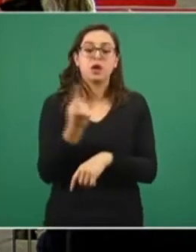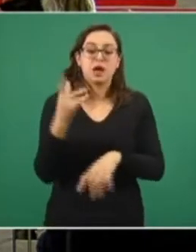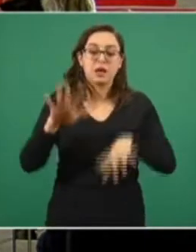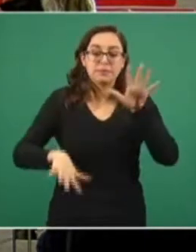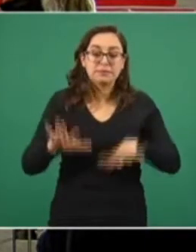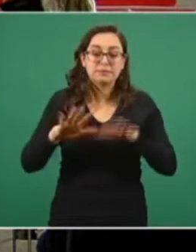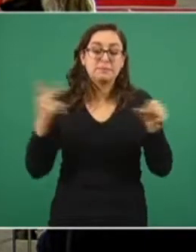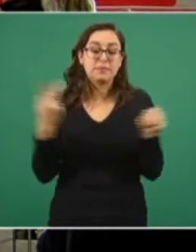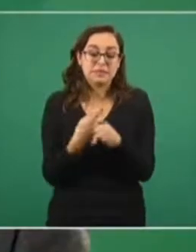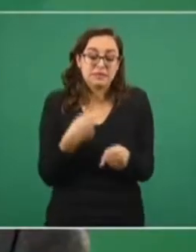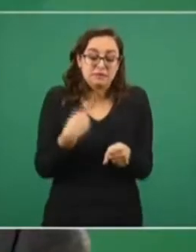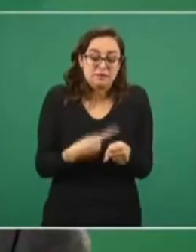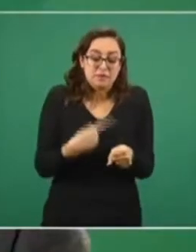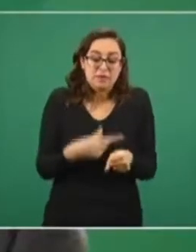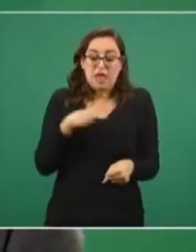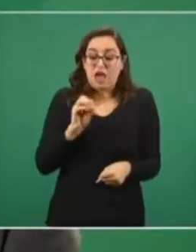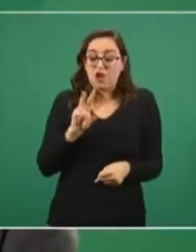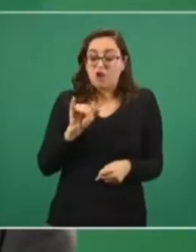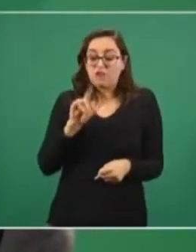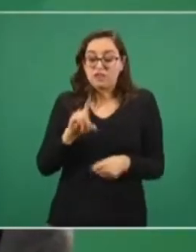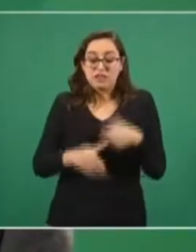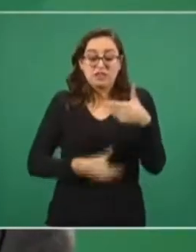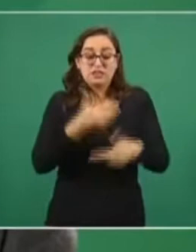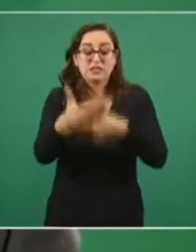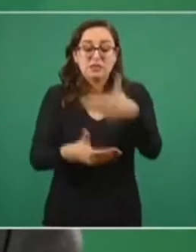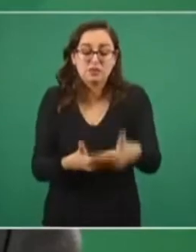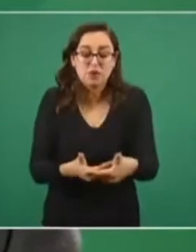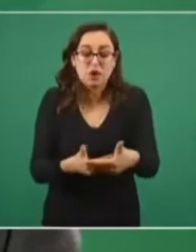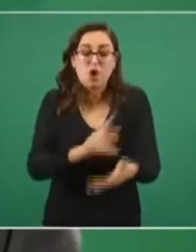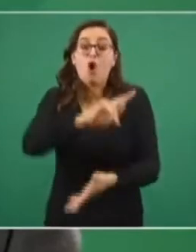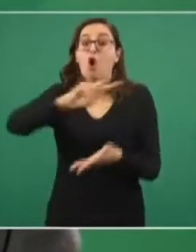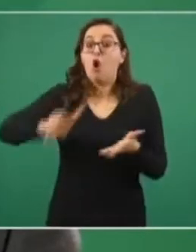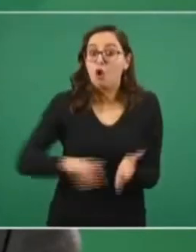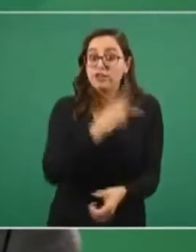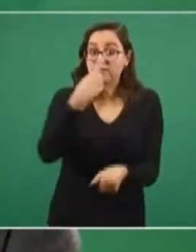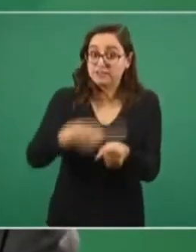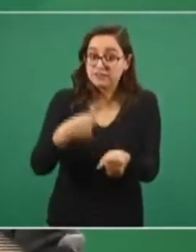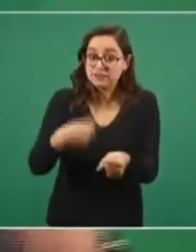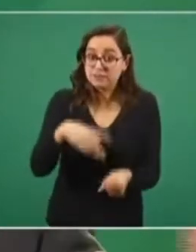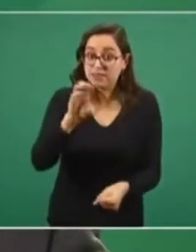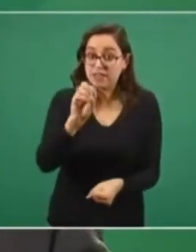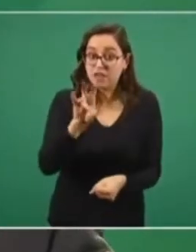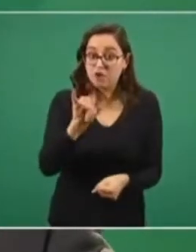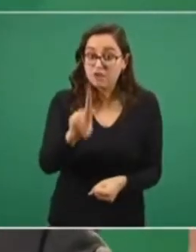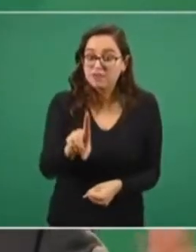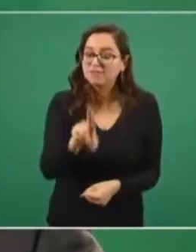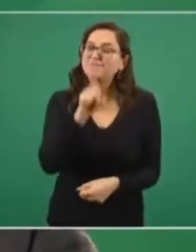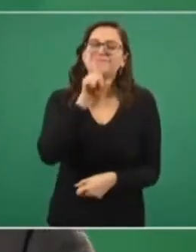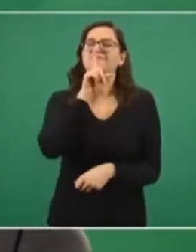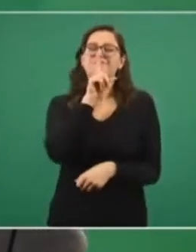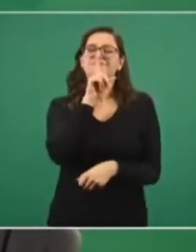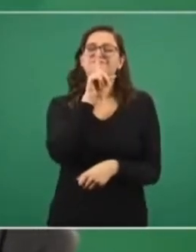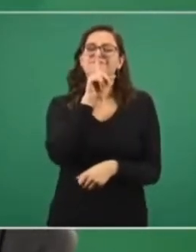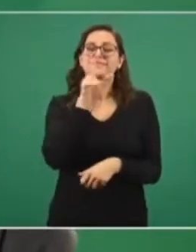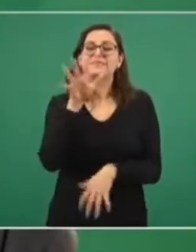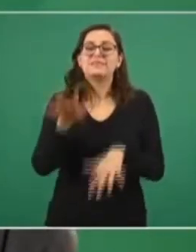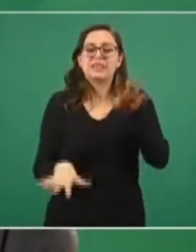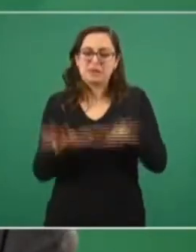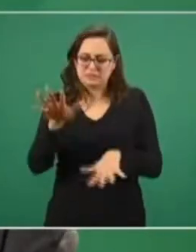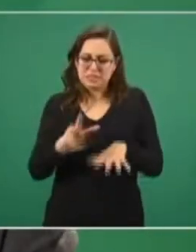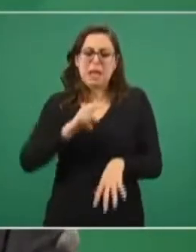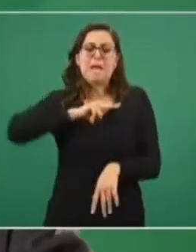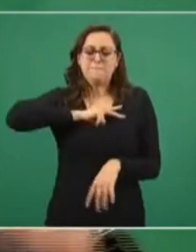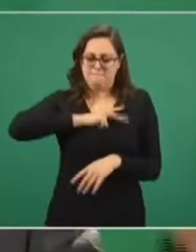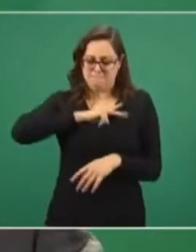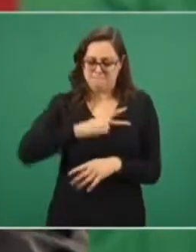después enfermedad COVID, sino es detección del virus SARS-CoV-2 y después enfermedad COVID, o primero